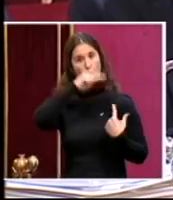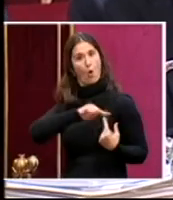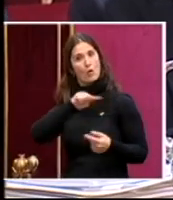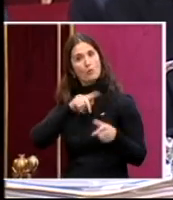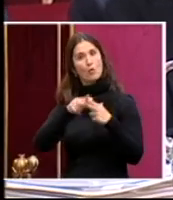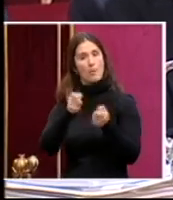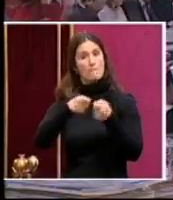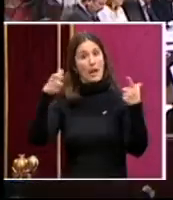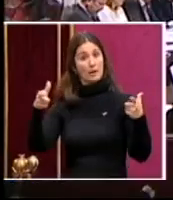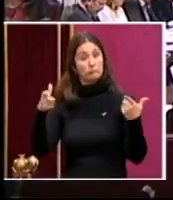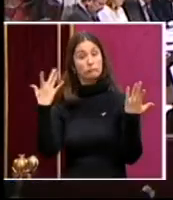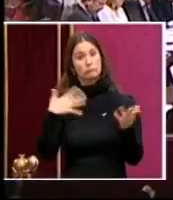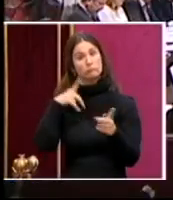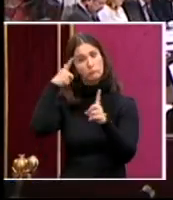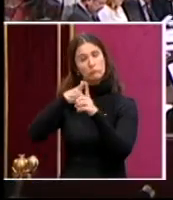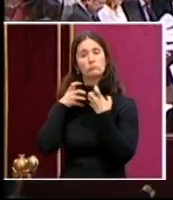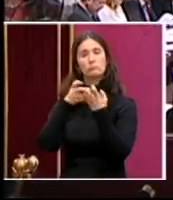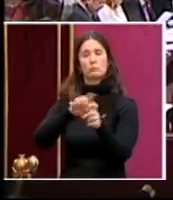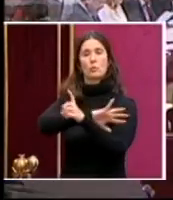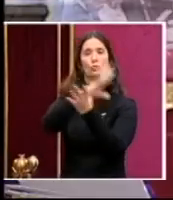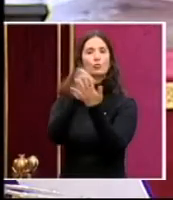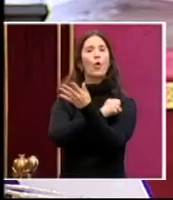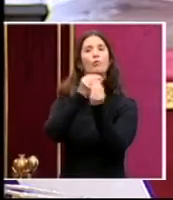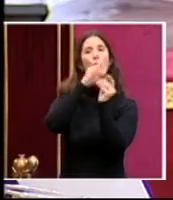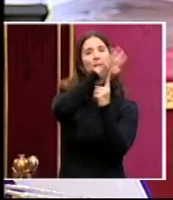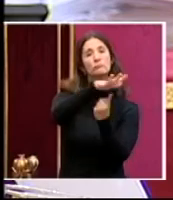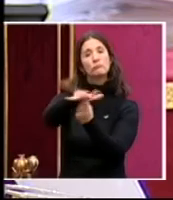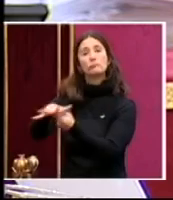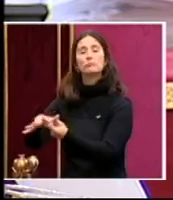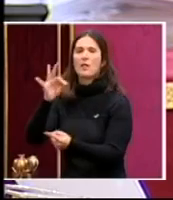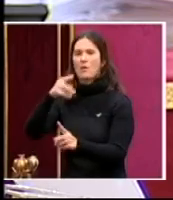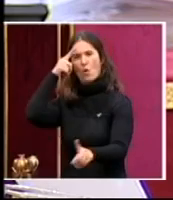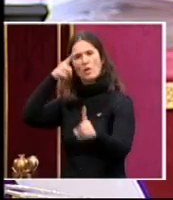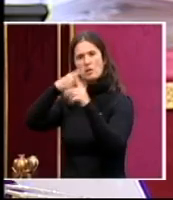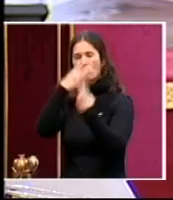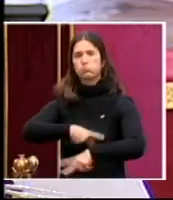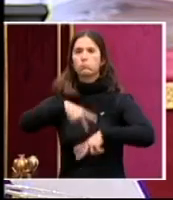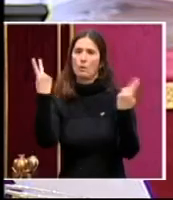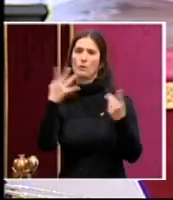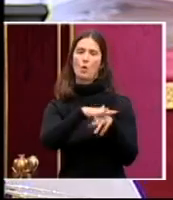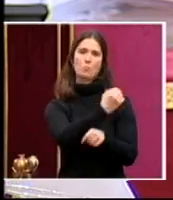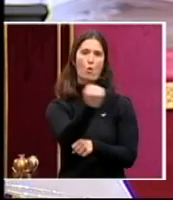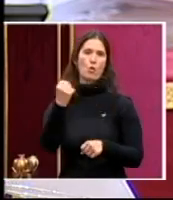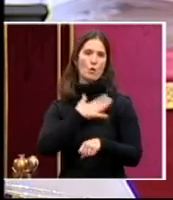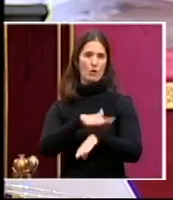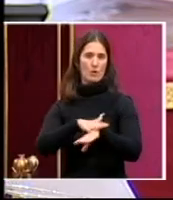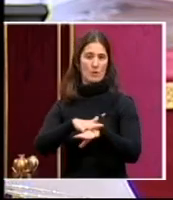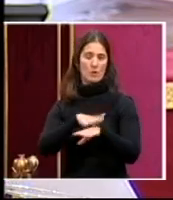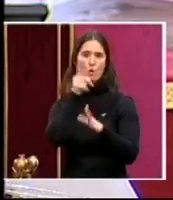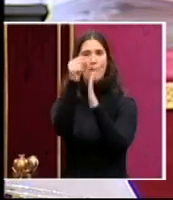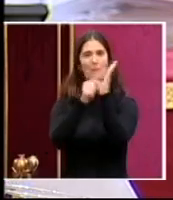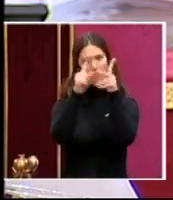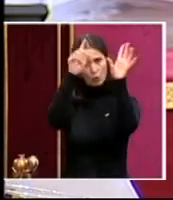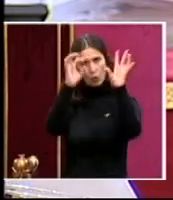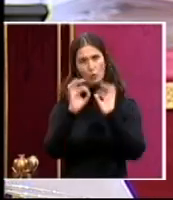del problema. Combatir toda forma de discriminación debe convertirse en un reto visible y claro de los poderes públicos, con medidas